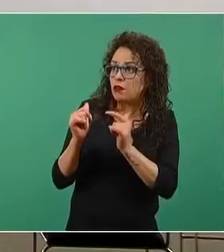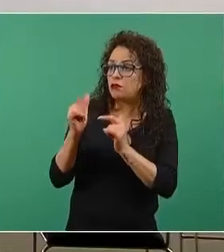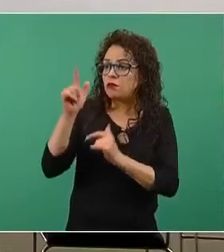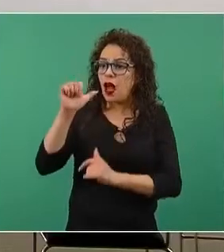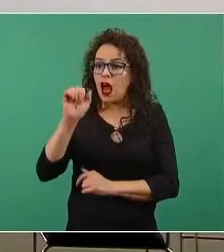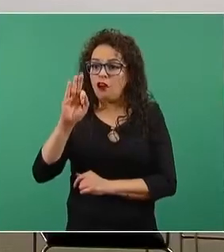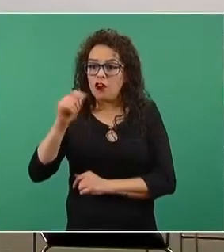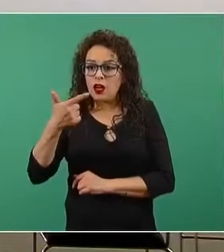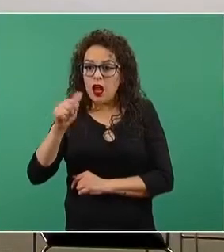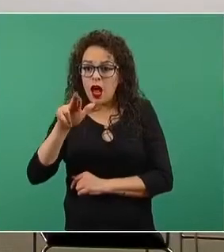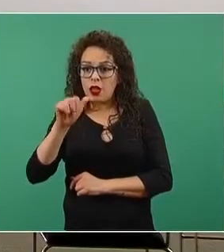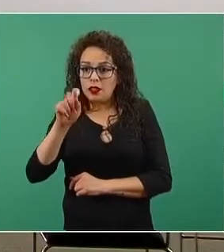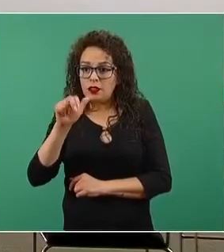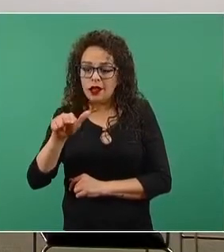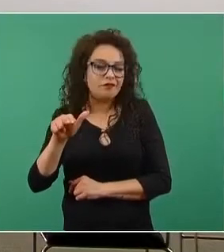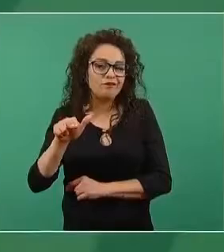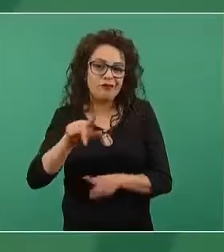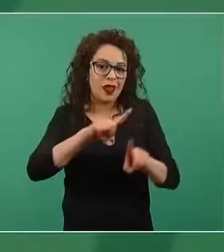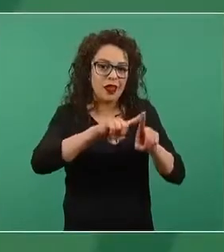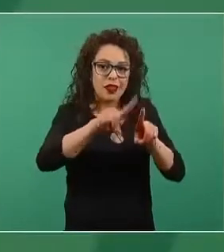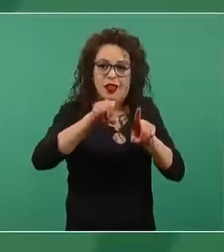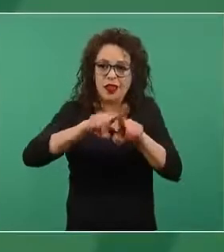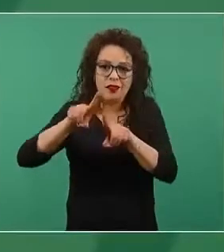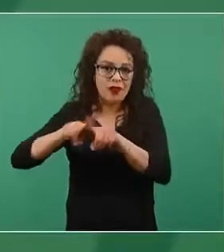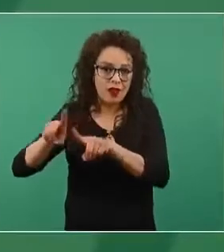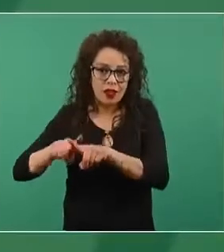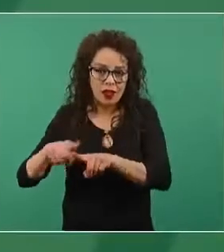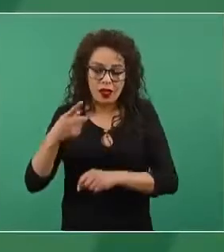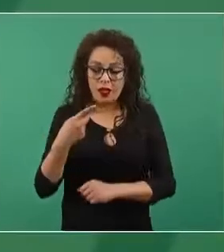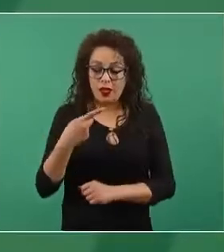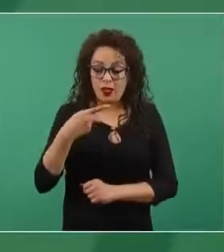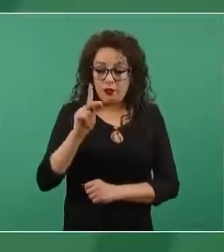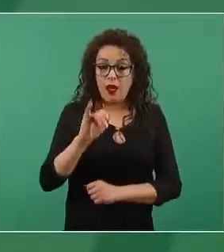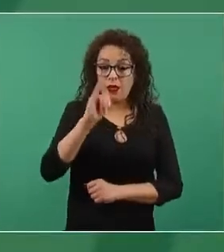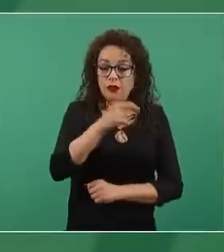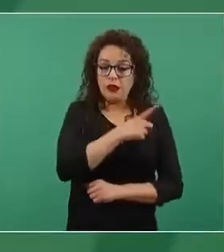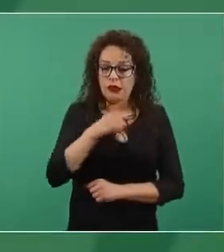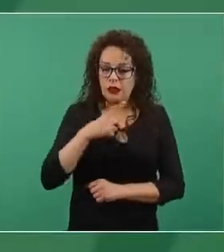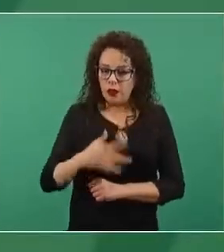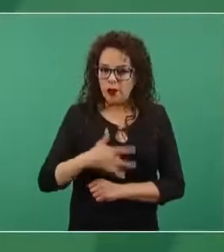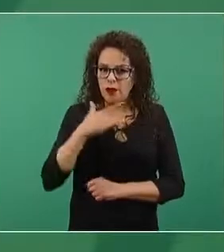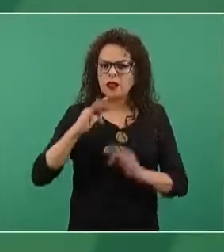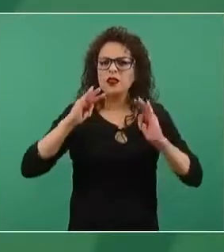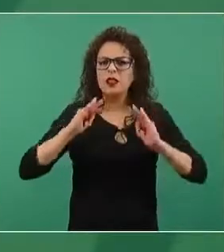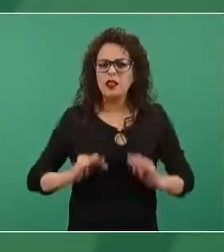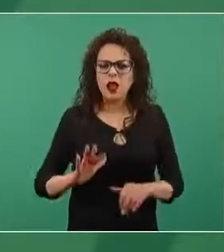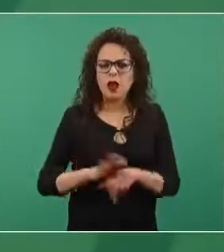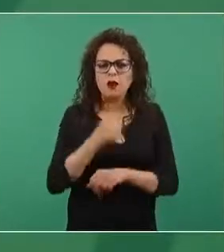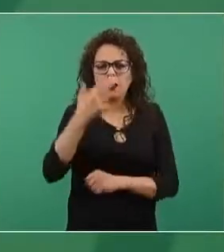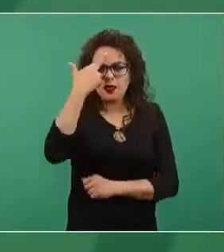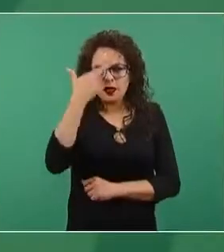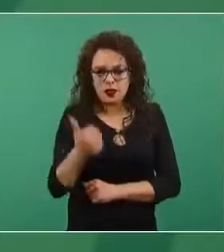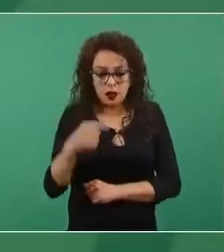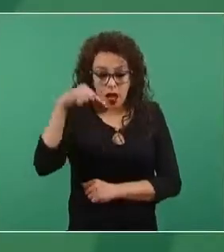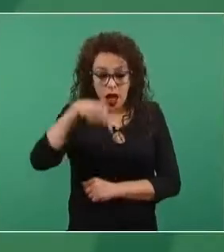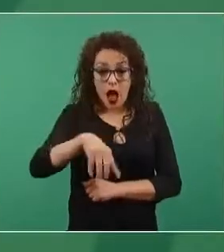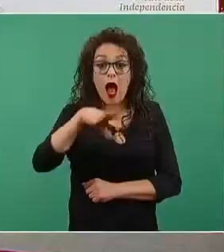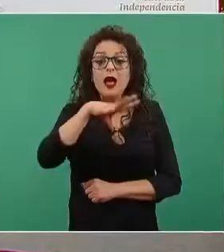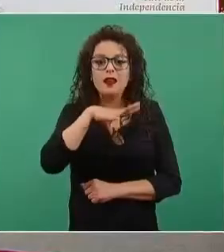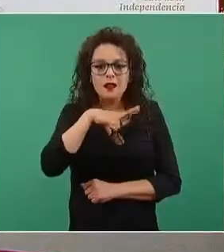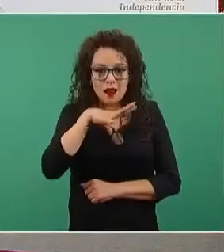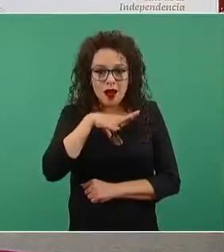múltiples factores que contribuyen, pero lo que sí deberíamos de estar tranquilos es que tenemos afortunadamente un